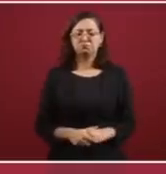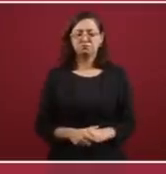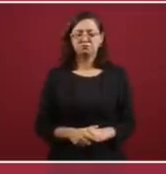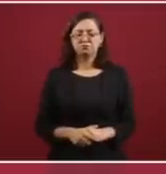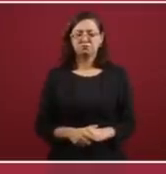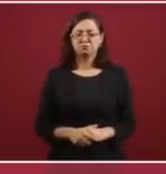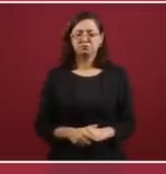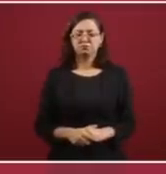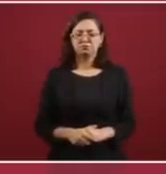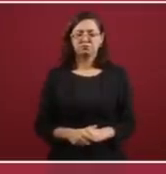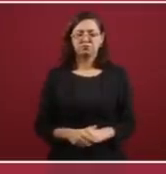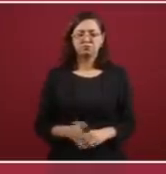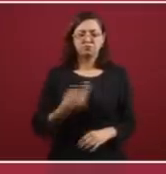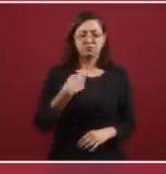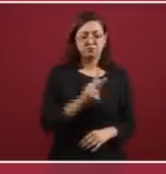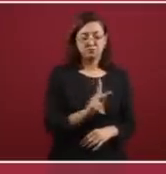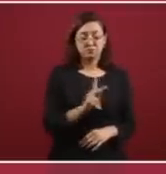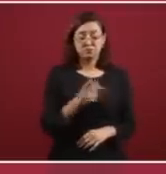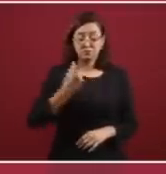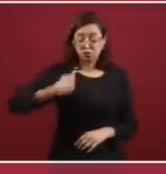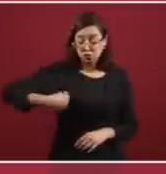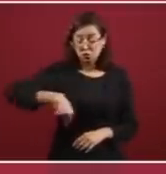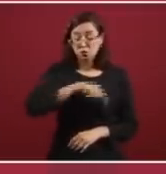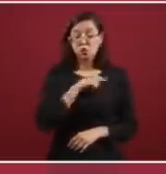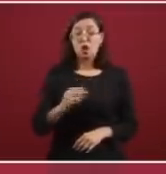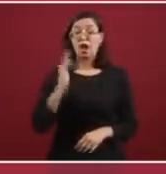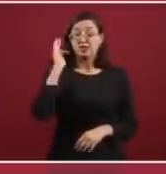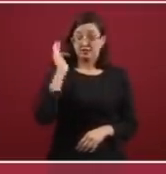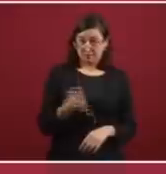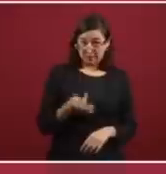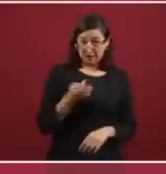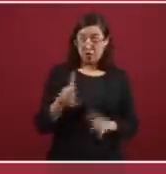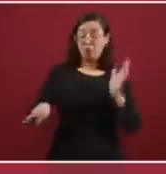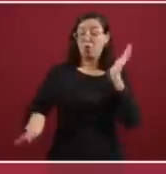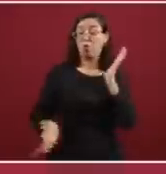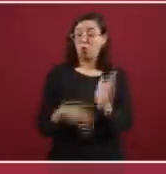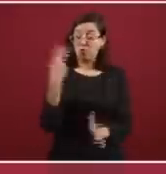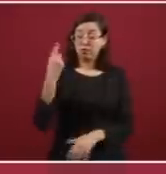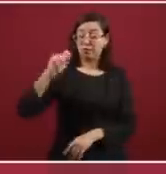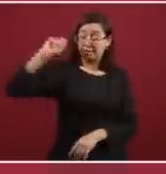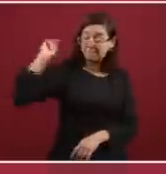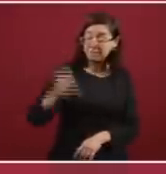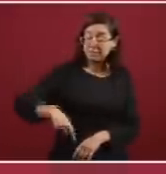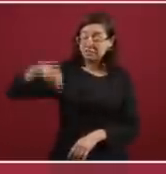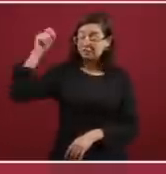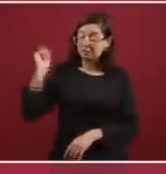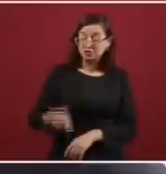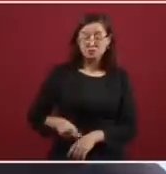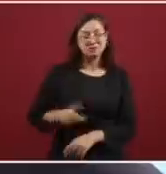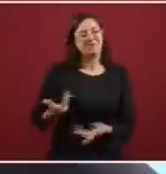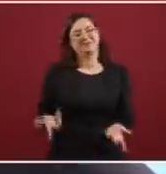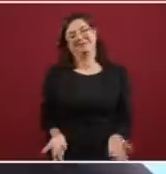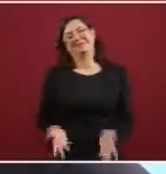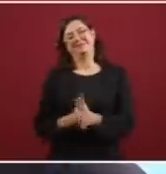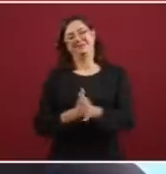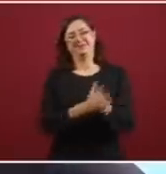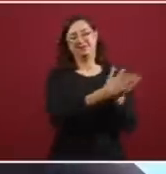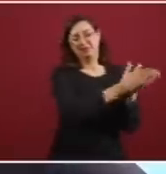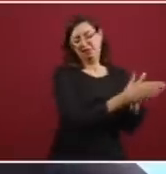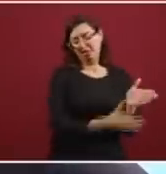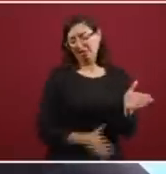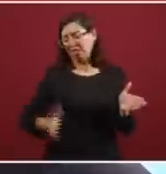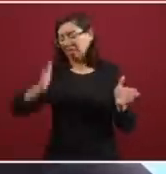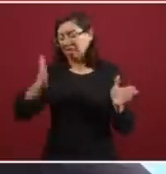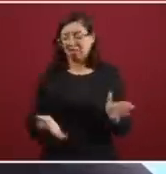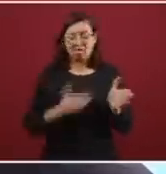pero no vamos a regresar a la estrategia fallida